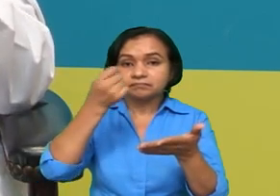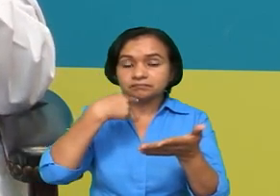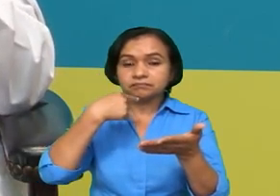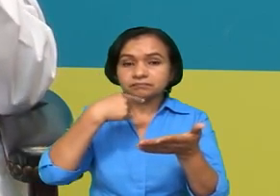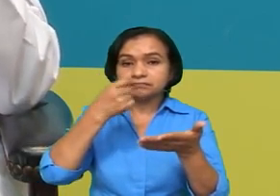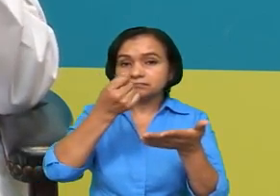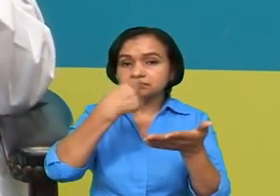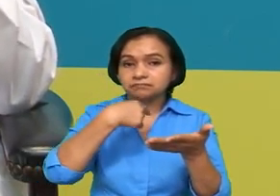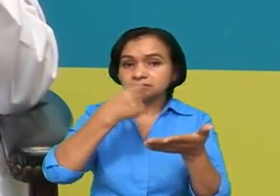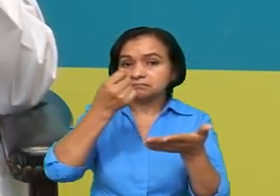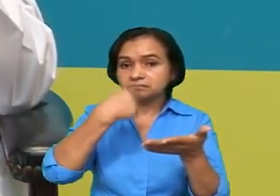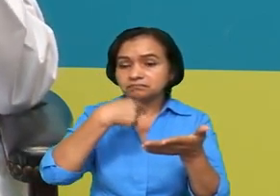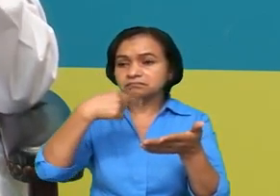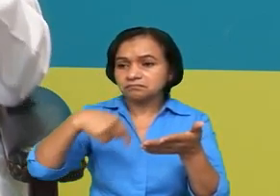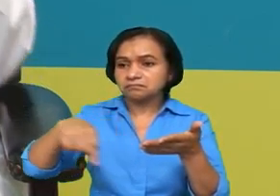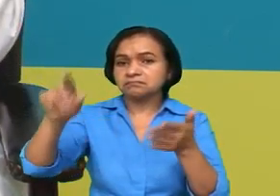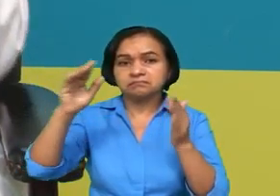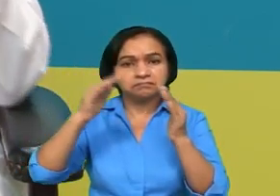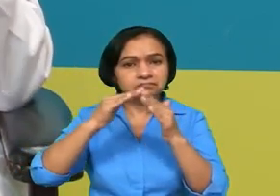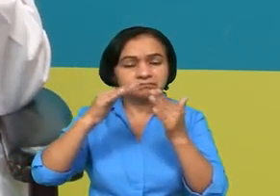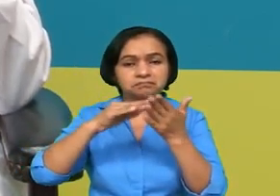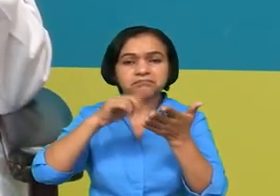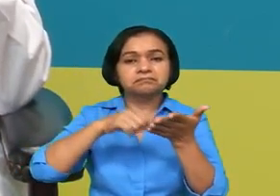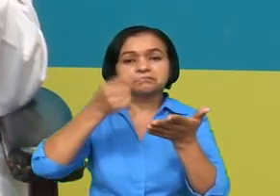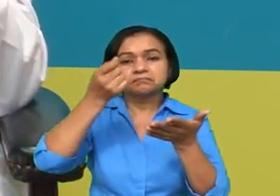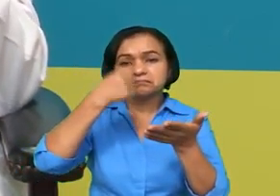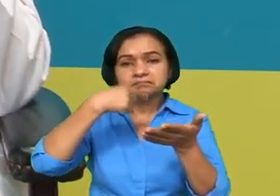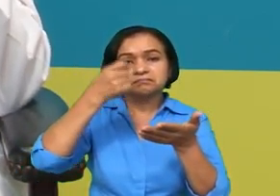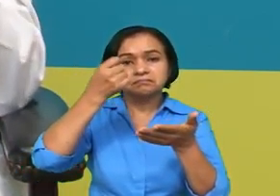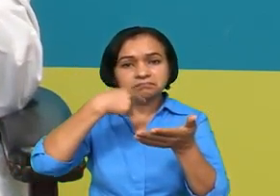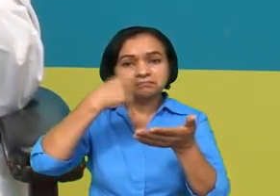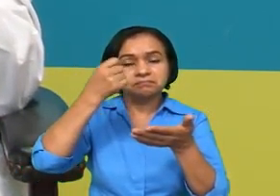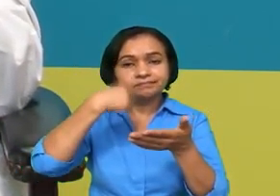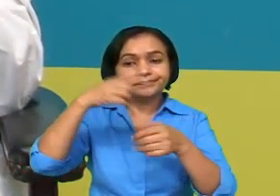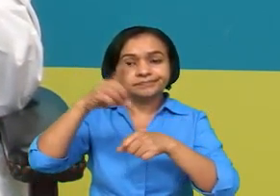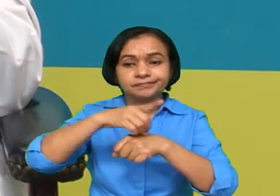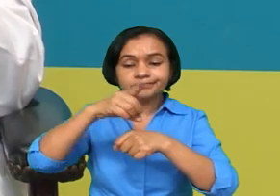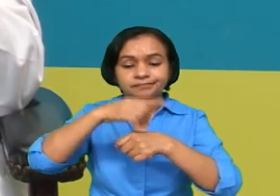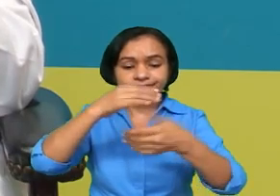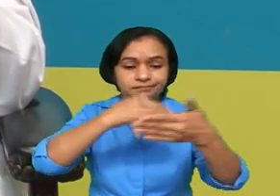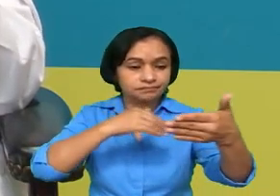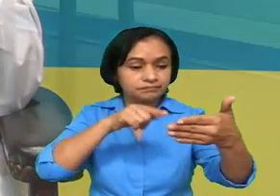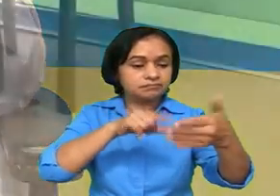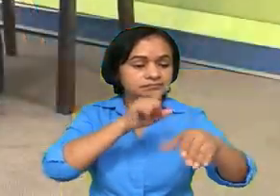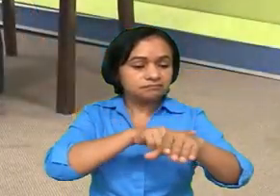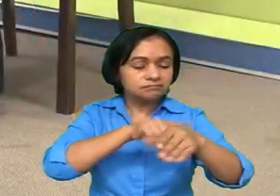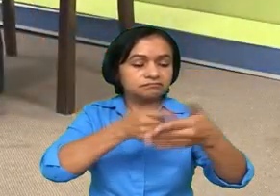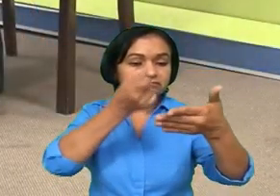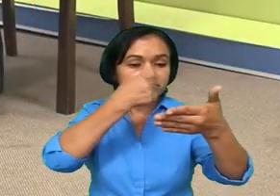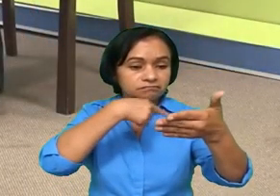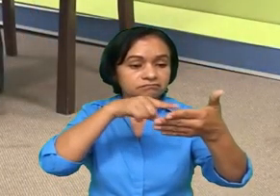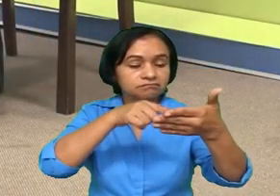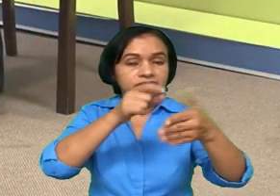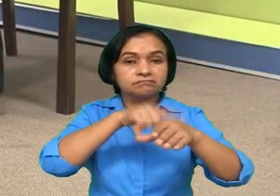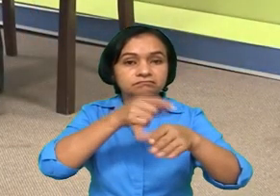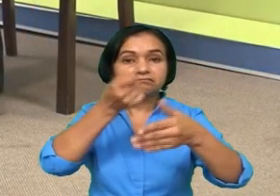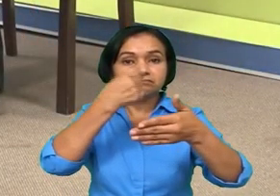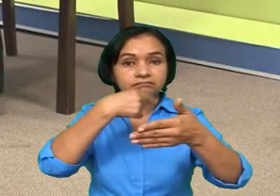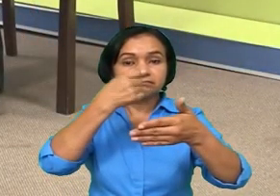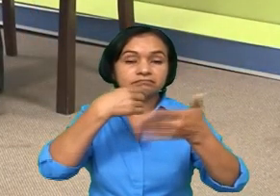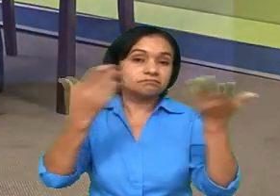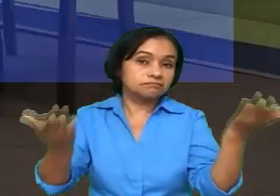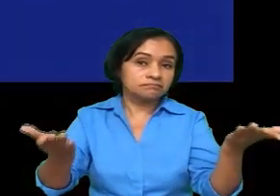ambulatorio. Quiere decir que es un tratamiento vía oral, tomado, prescrito por un médico, y que, por lo